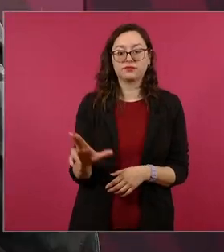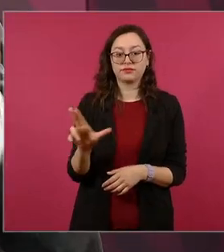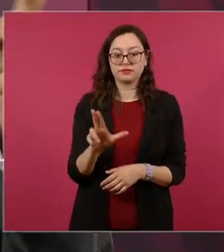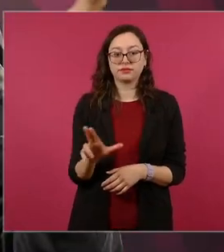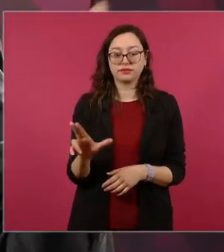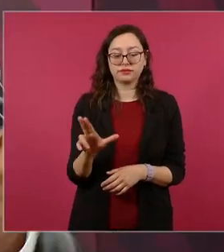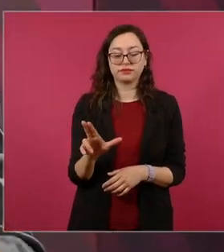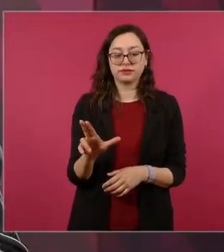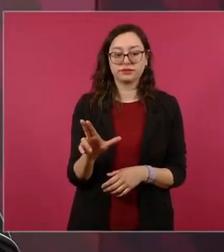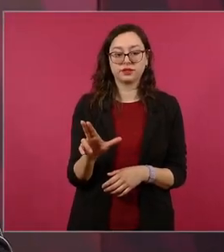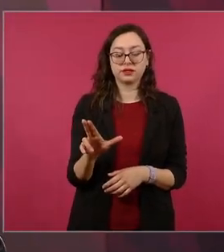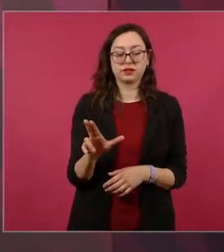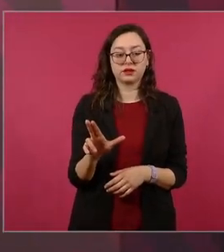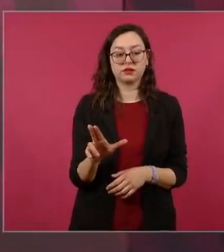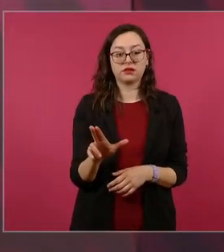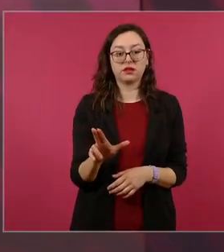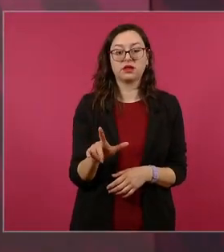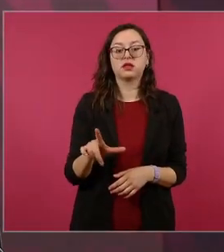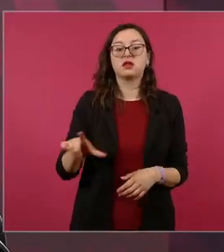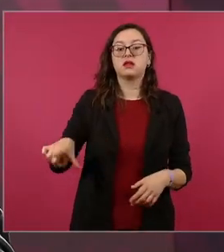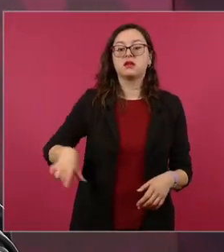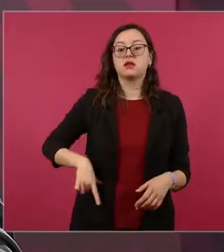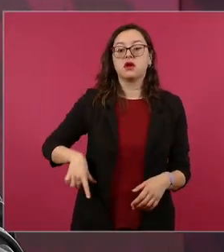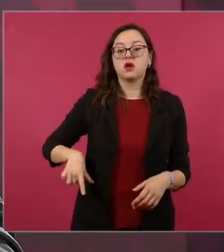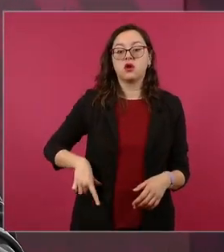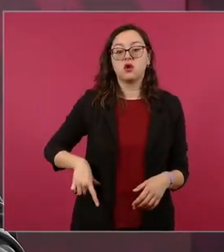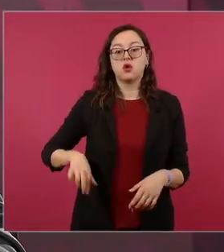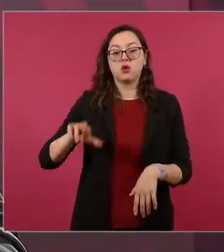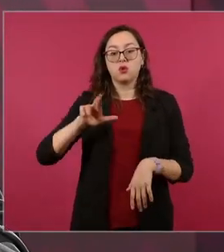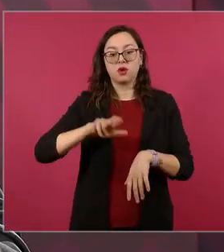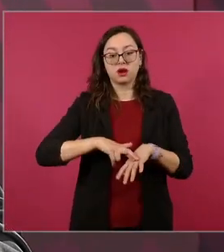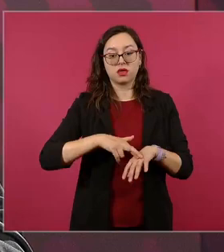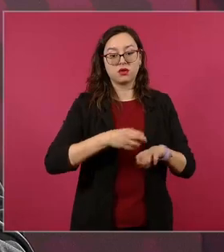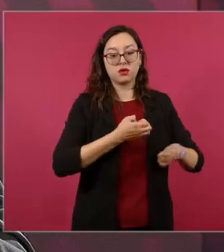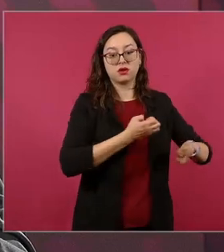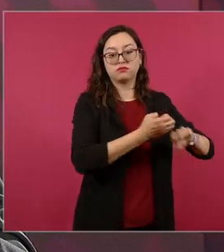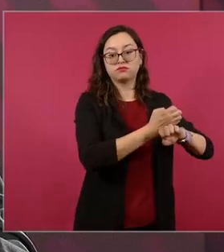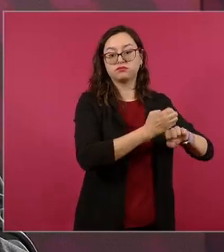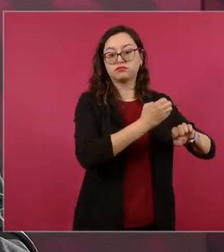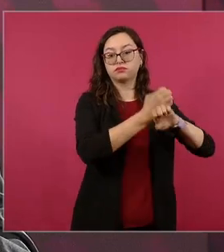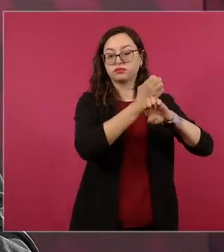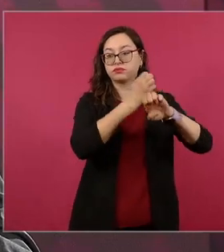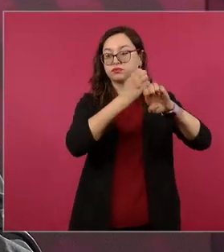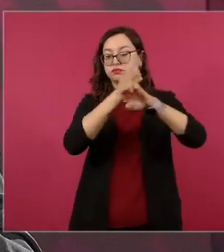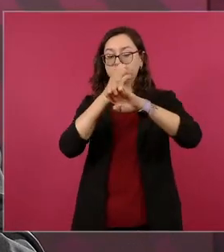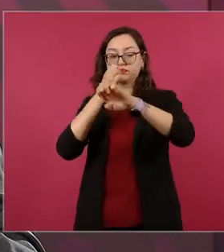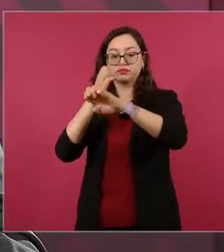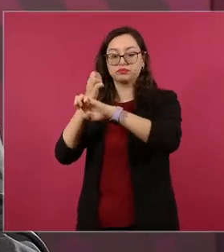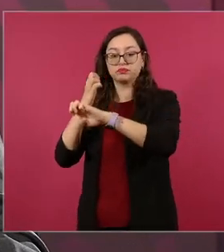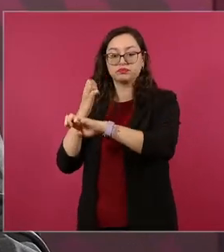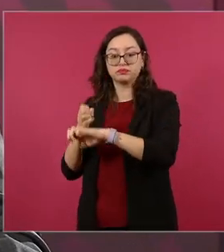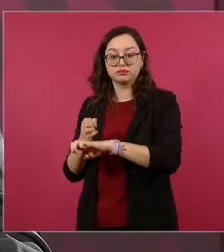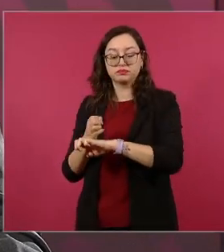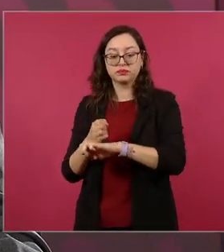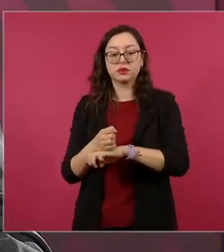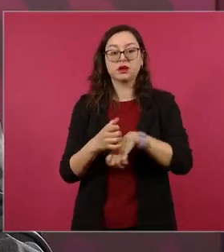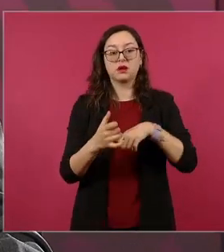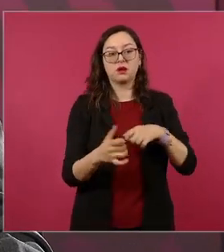comunicarnos con los gobernadores desde esta